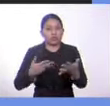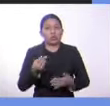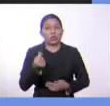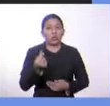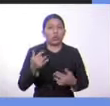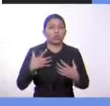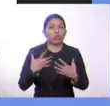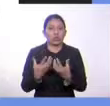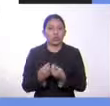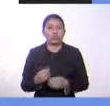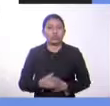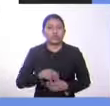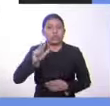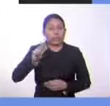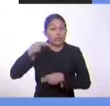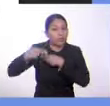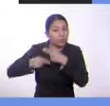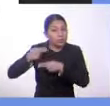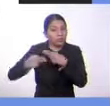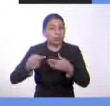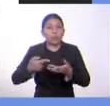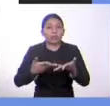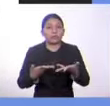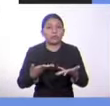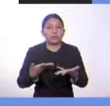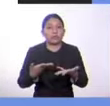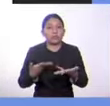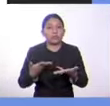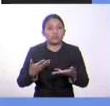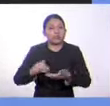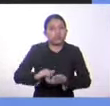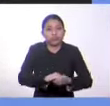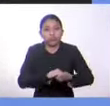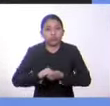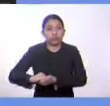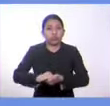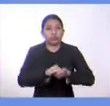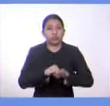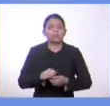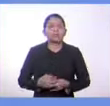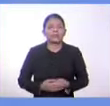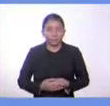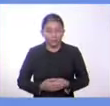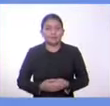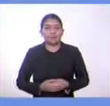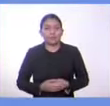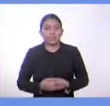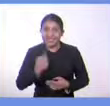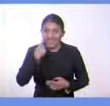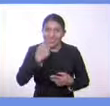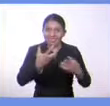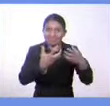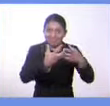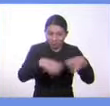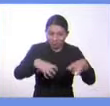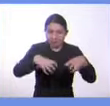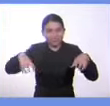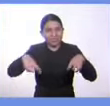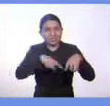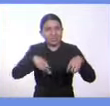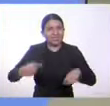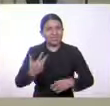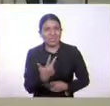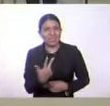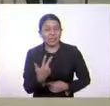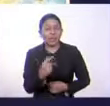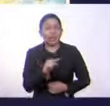sociales. Y en la tercera generación, los derechos de solidaridad. Exacto. Y comentarte, porque no lo dije, que los